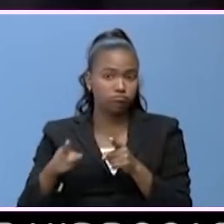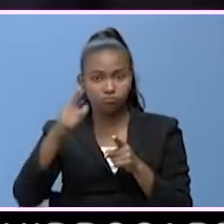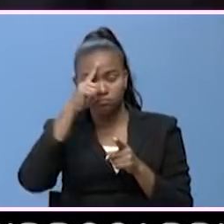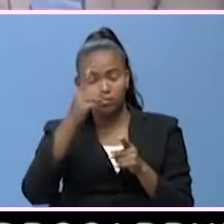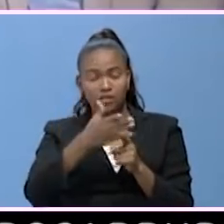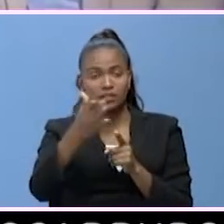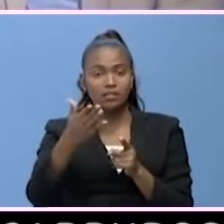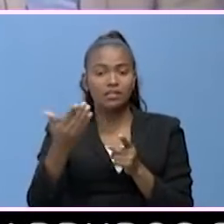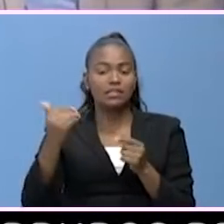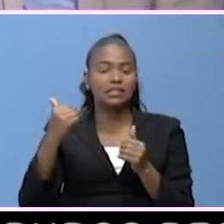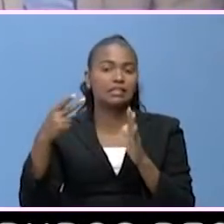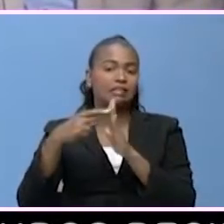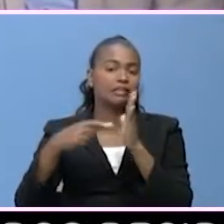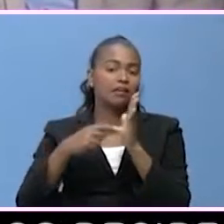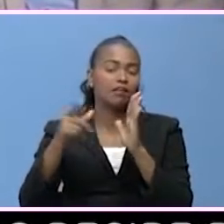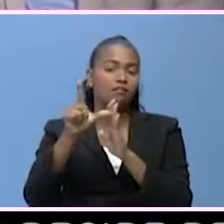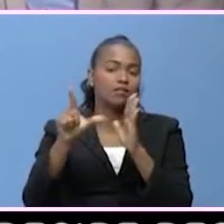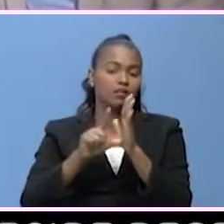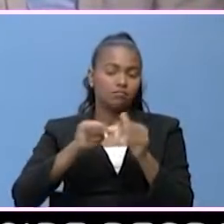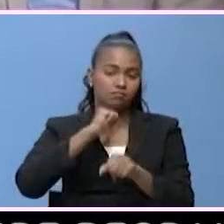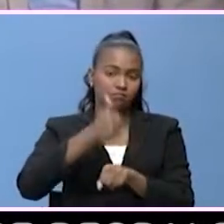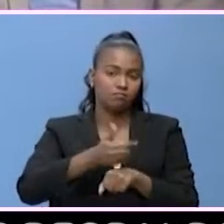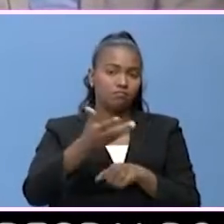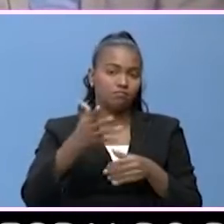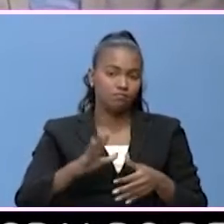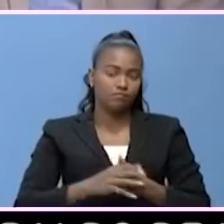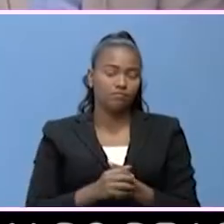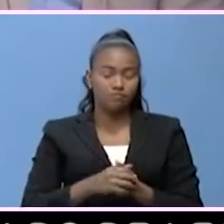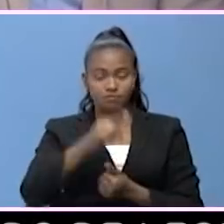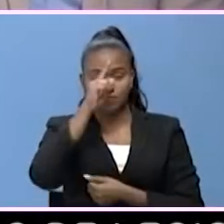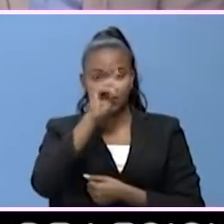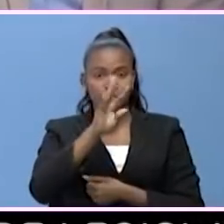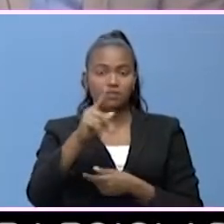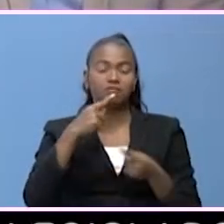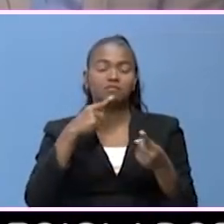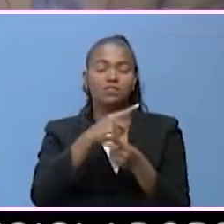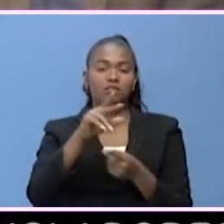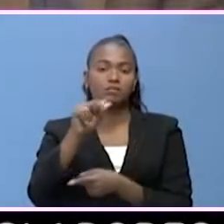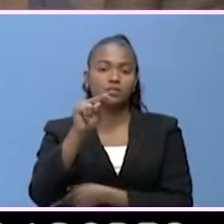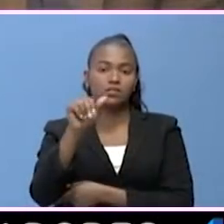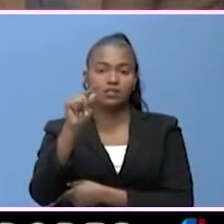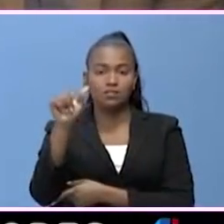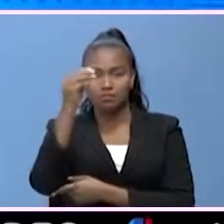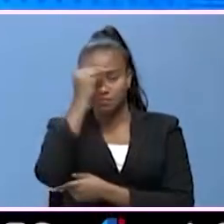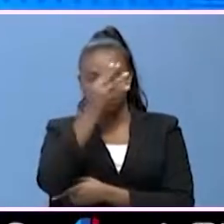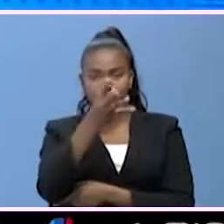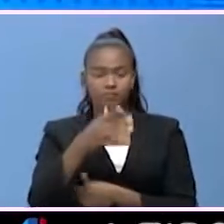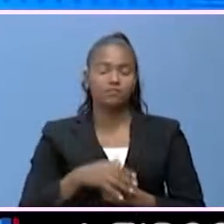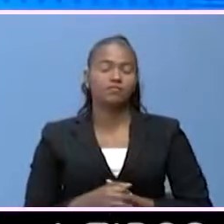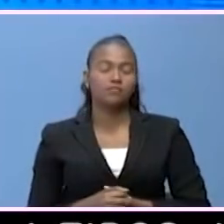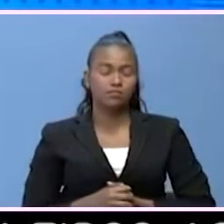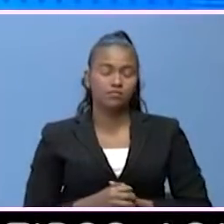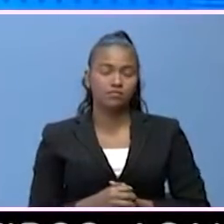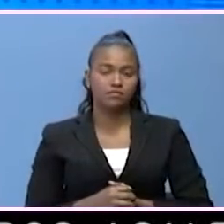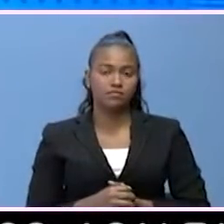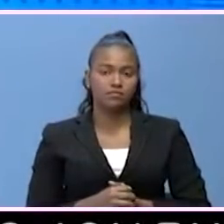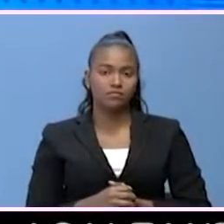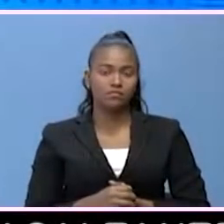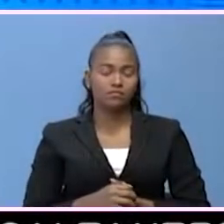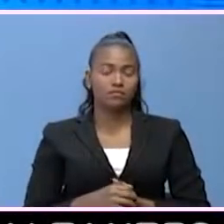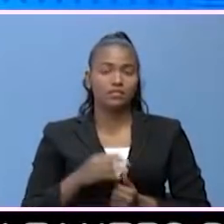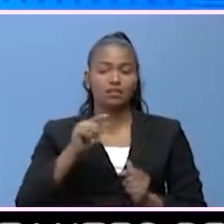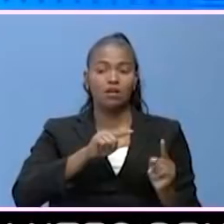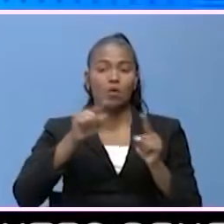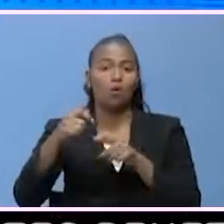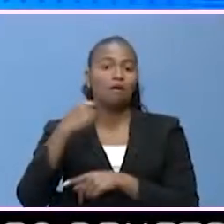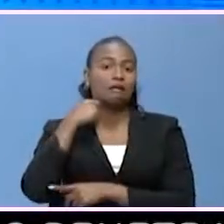quienes quebrantan las normas legales establecidas. Para 4RD Noticias, Ramón Santana Álvarez. Señores, fue asaltado el